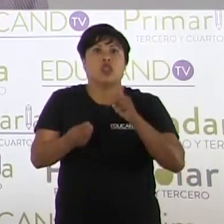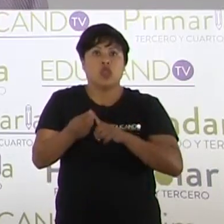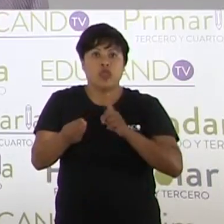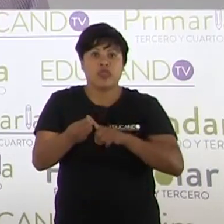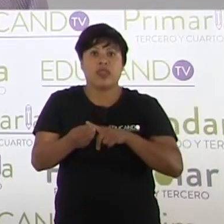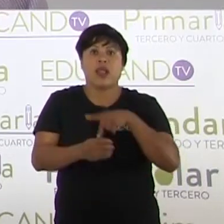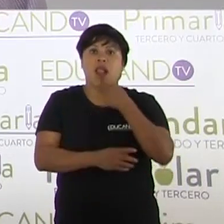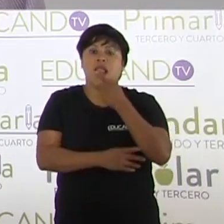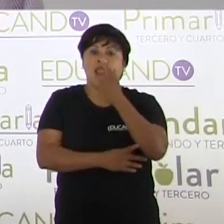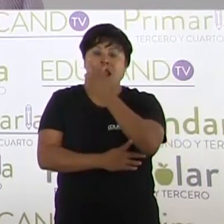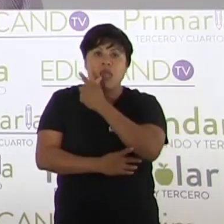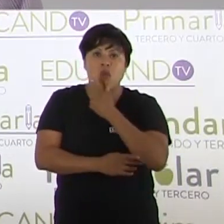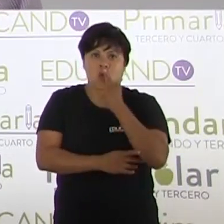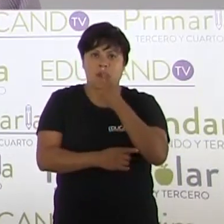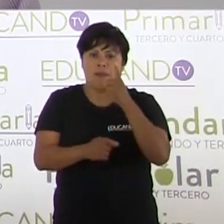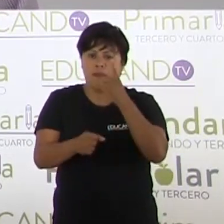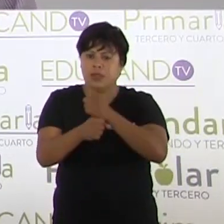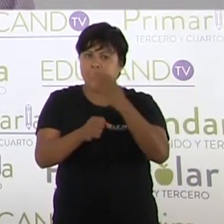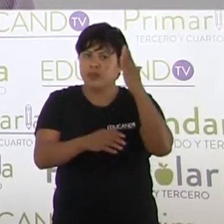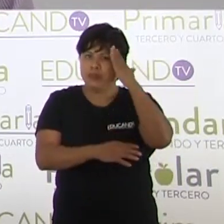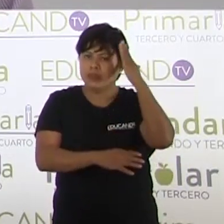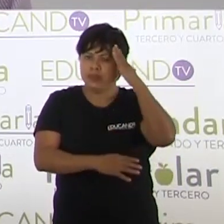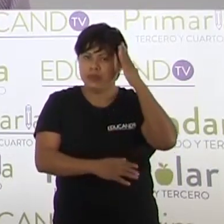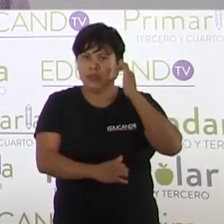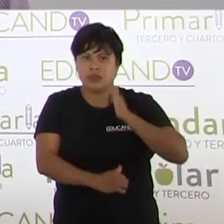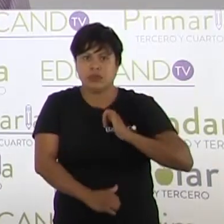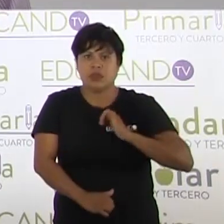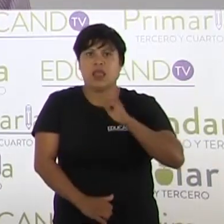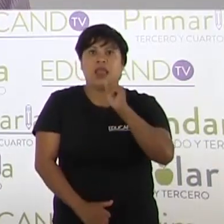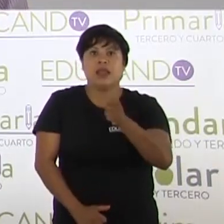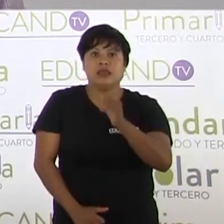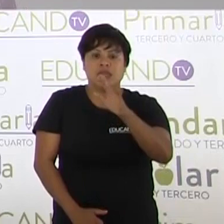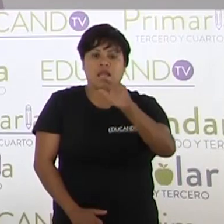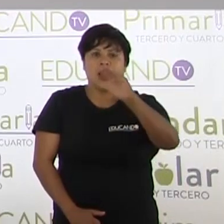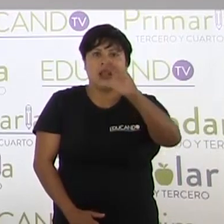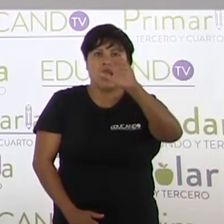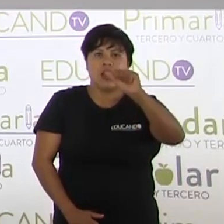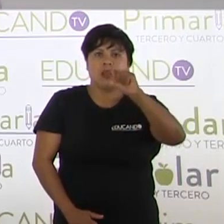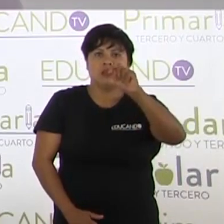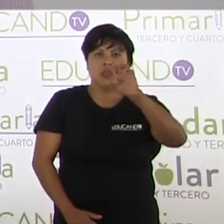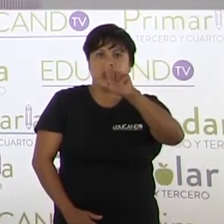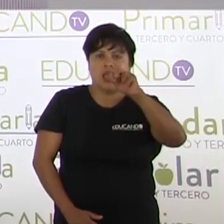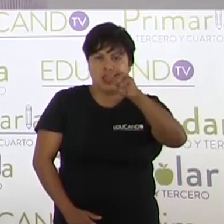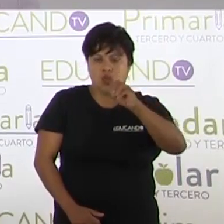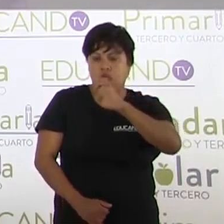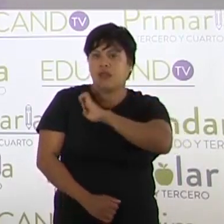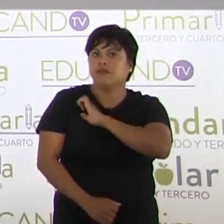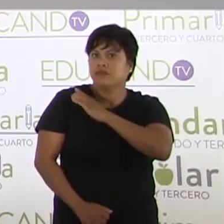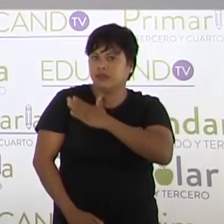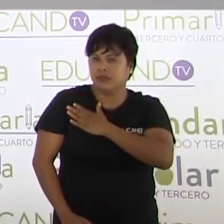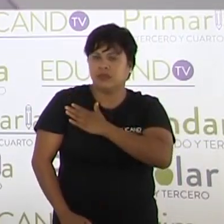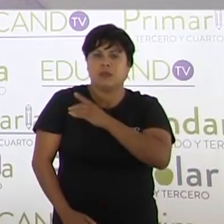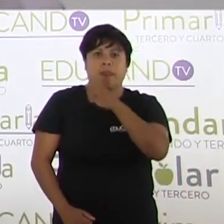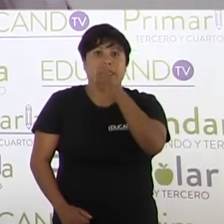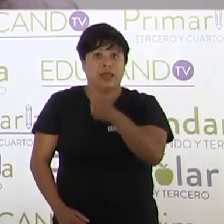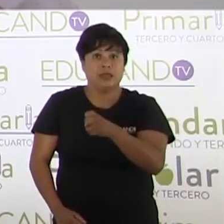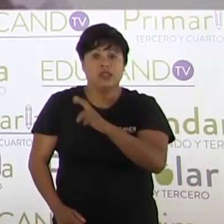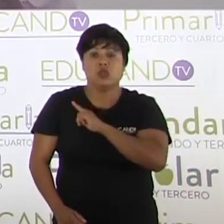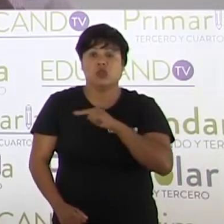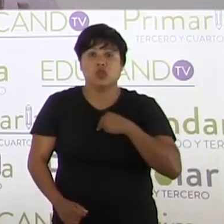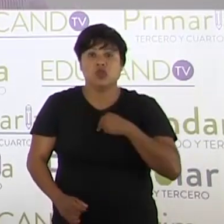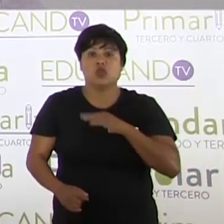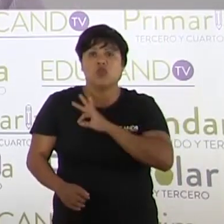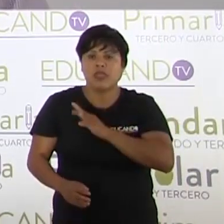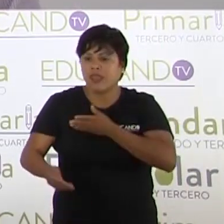lengua principal pues va a ser el castellano. Aunque claro está que se